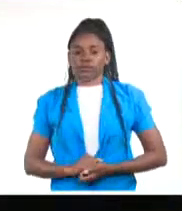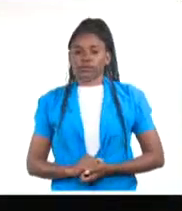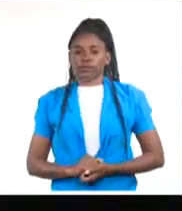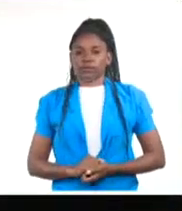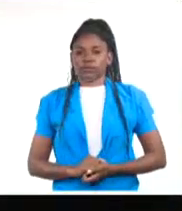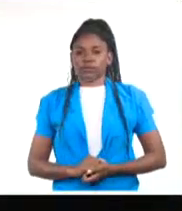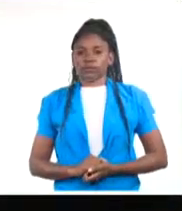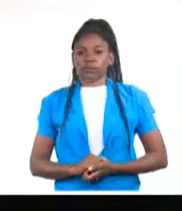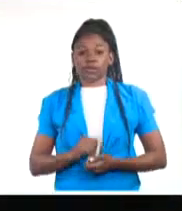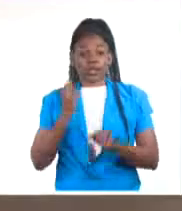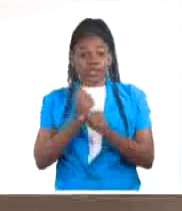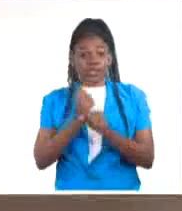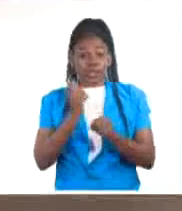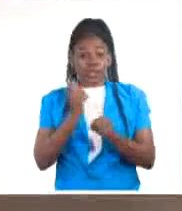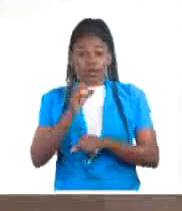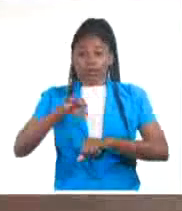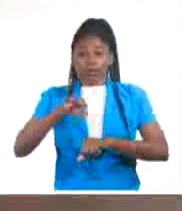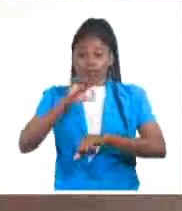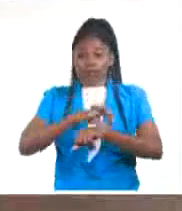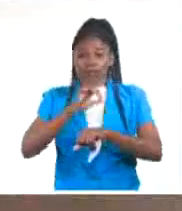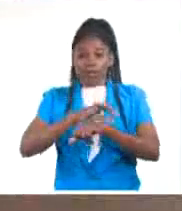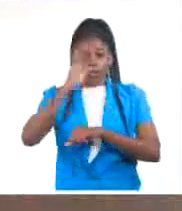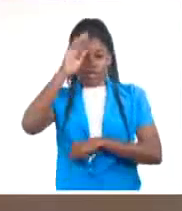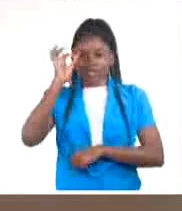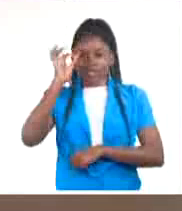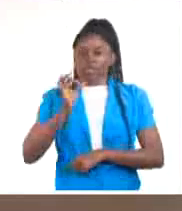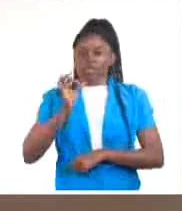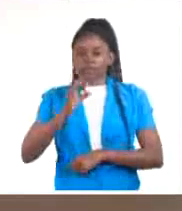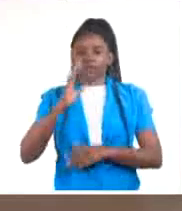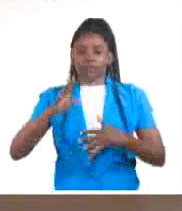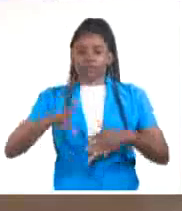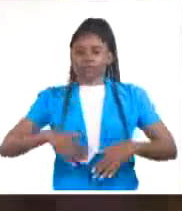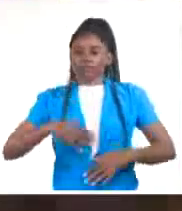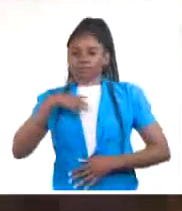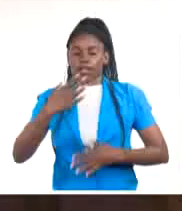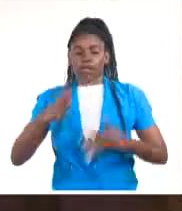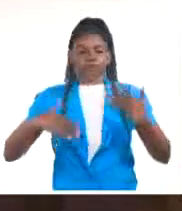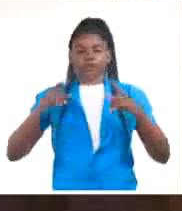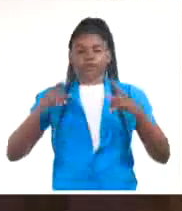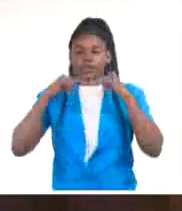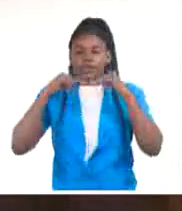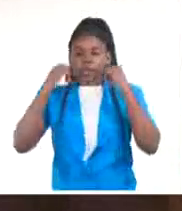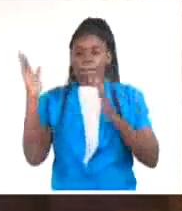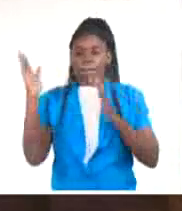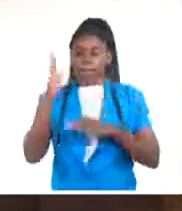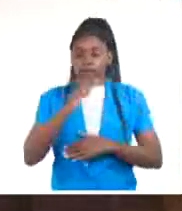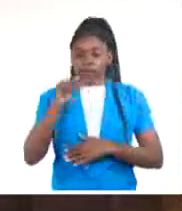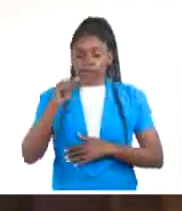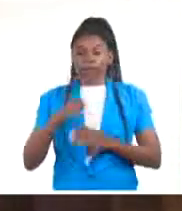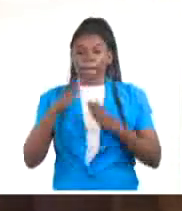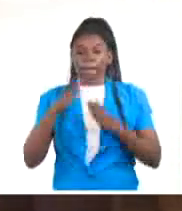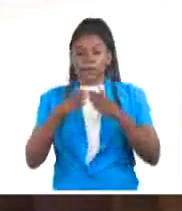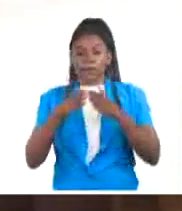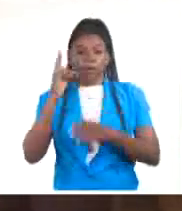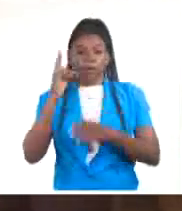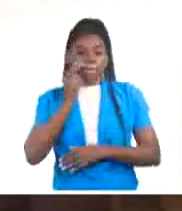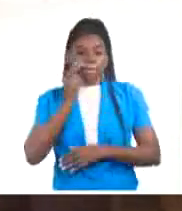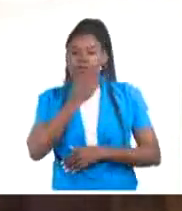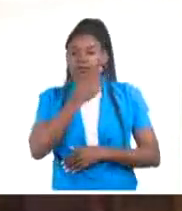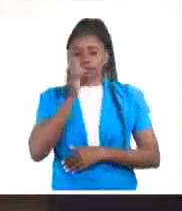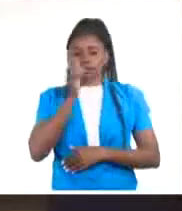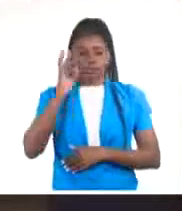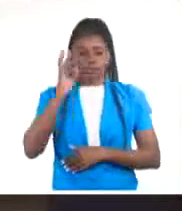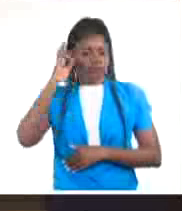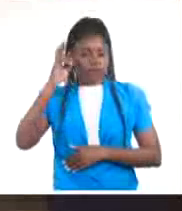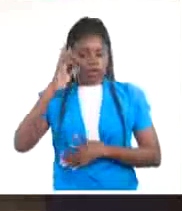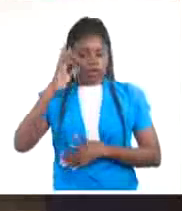Con la laboriosidad de las abejas, que siempre enérgicas contagian su emoción, estuvo presente en Granma Martí, ese que animó a